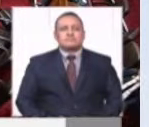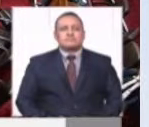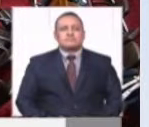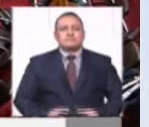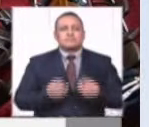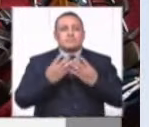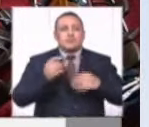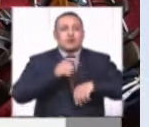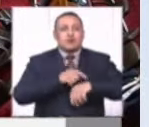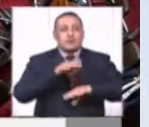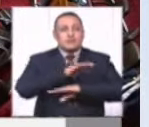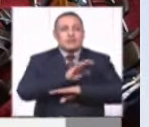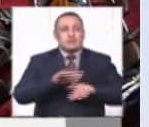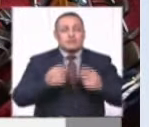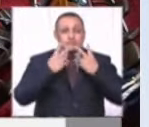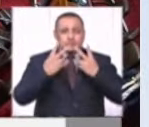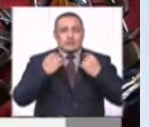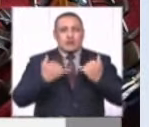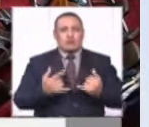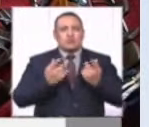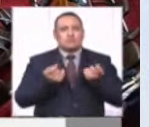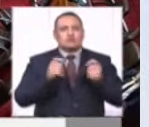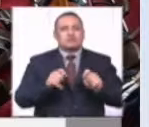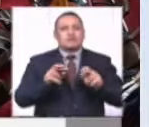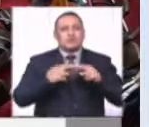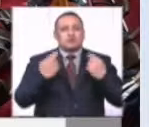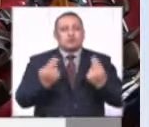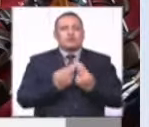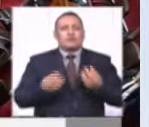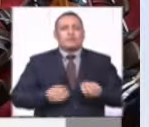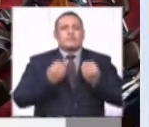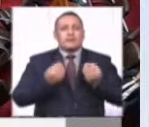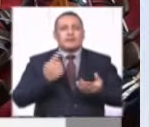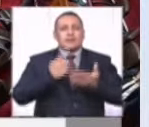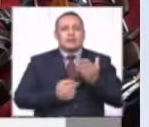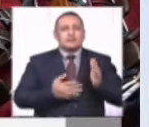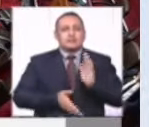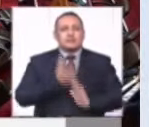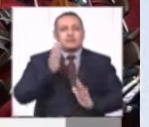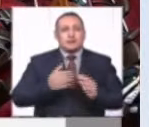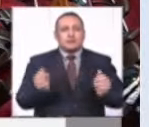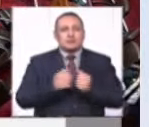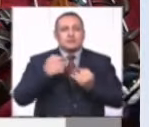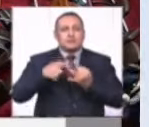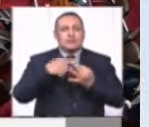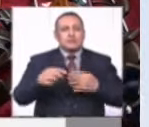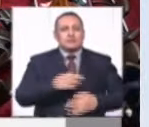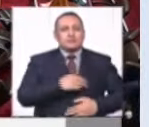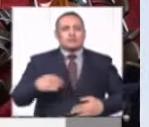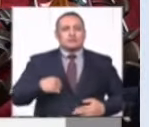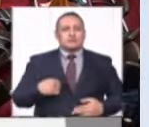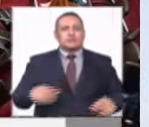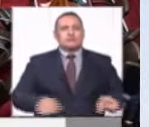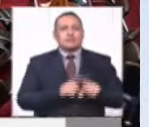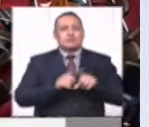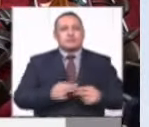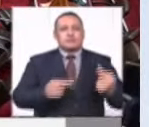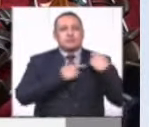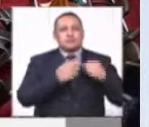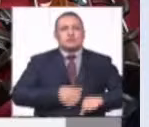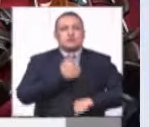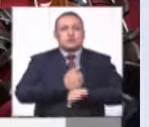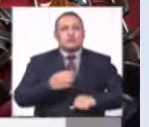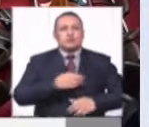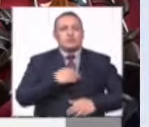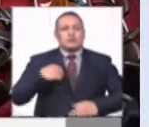Bien, a esta hora de la tarde entonces se ha suspendido la sesión para que se retiren los ministros de Estado encabezados